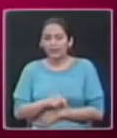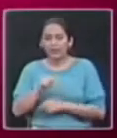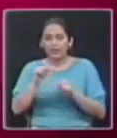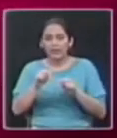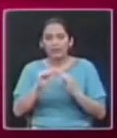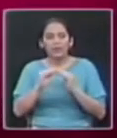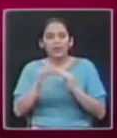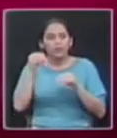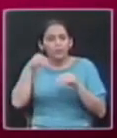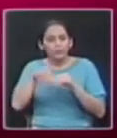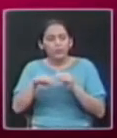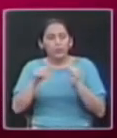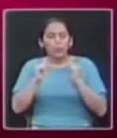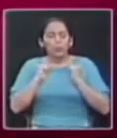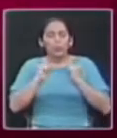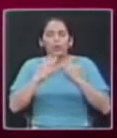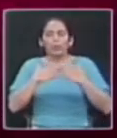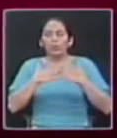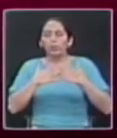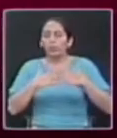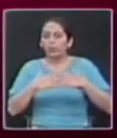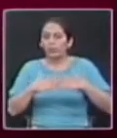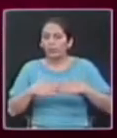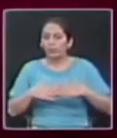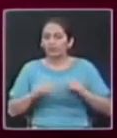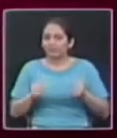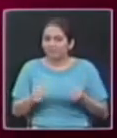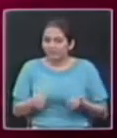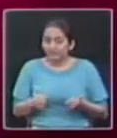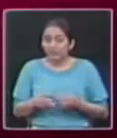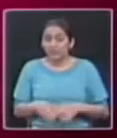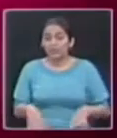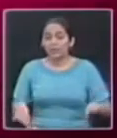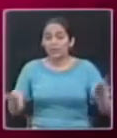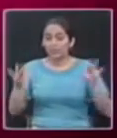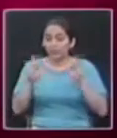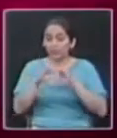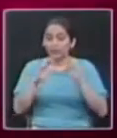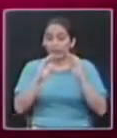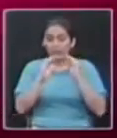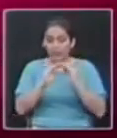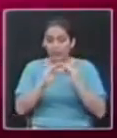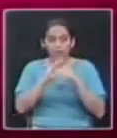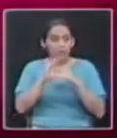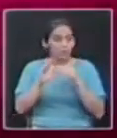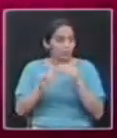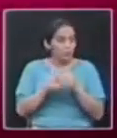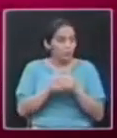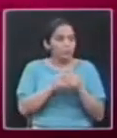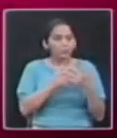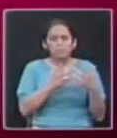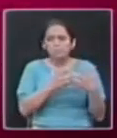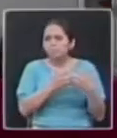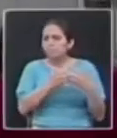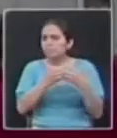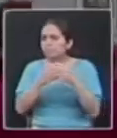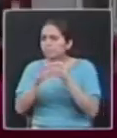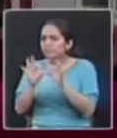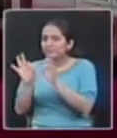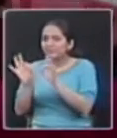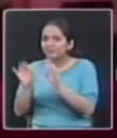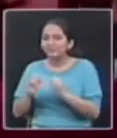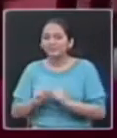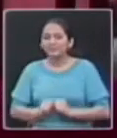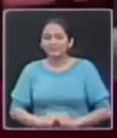donde descansamos, nos relajamos. Entonces, tener la energía de la casa armonizada es vital. Esta